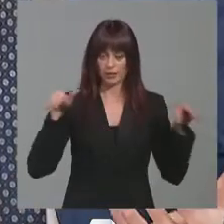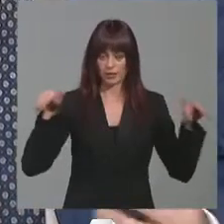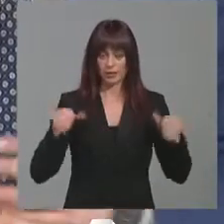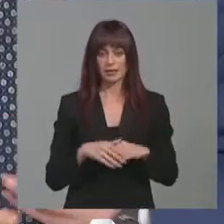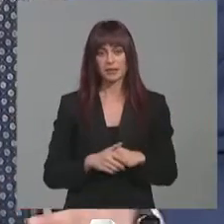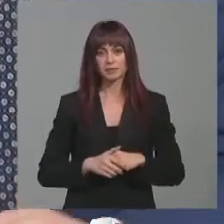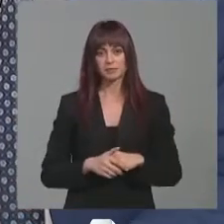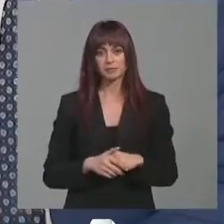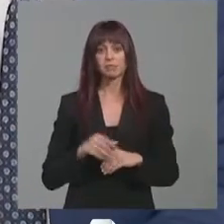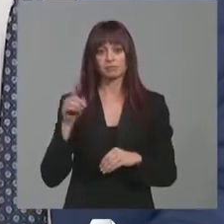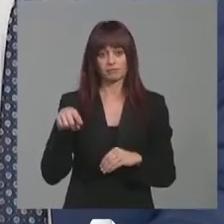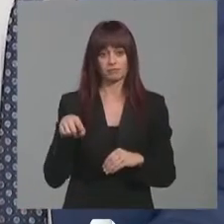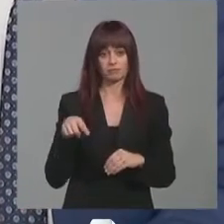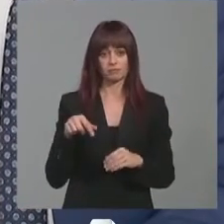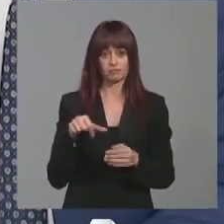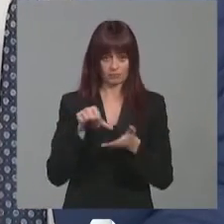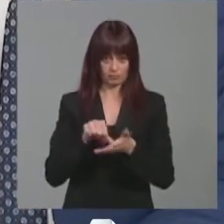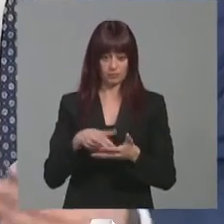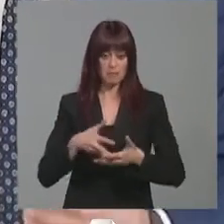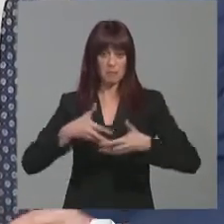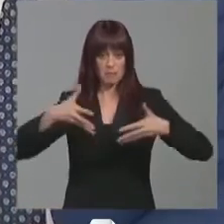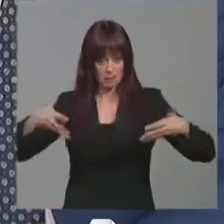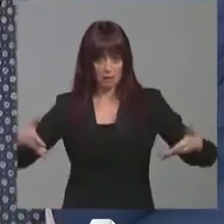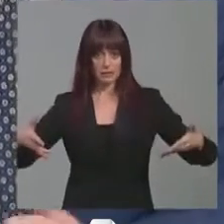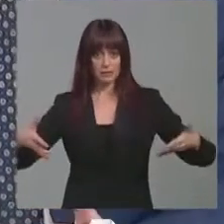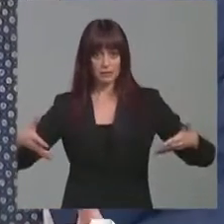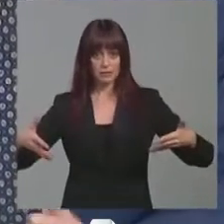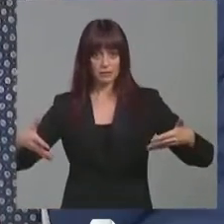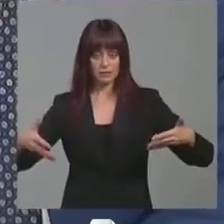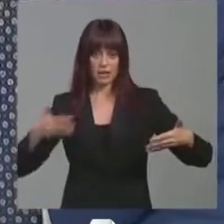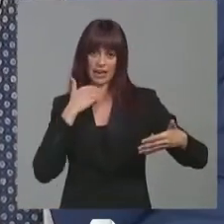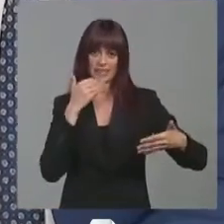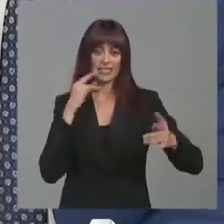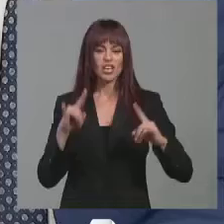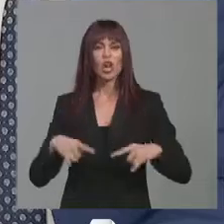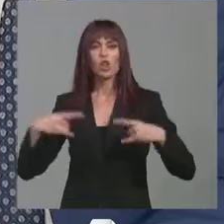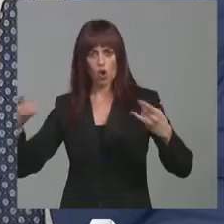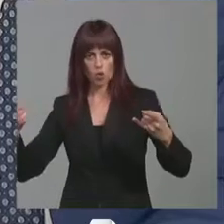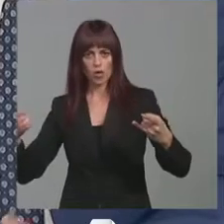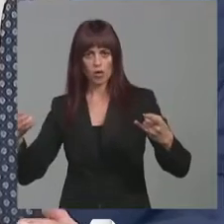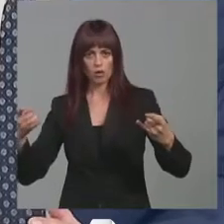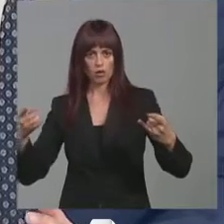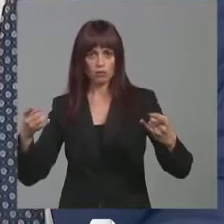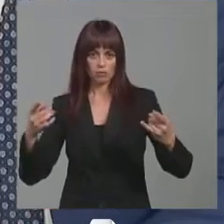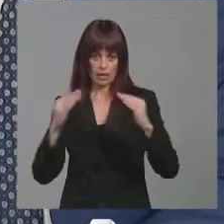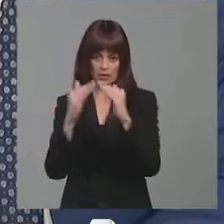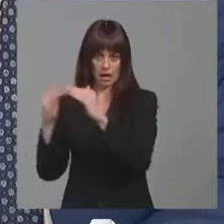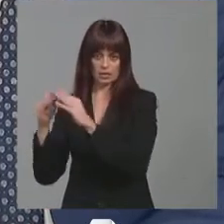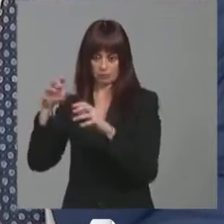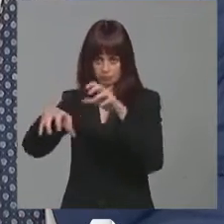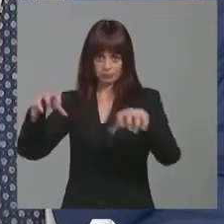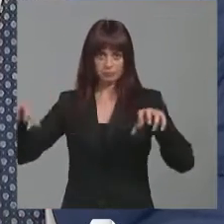esa ampliación el municipio va va a ampliar a casi el doble la capacidad de de viviendas en el